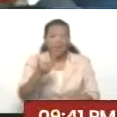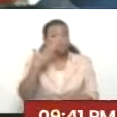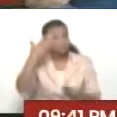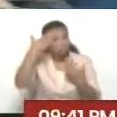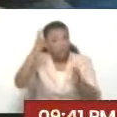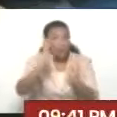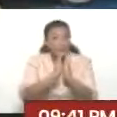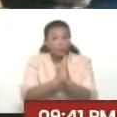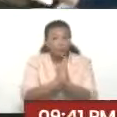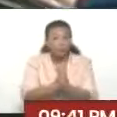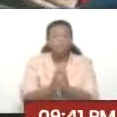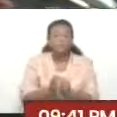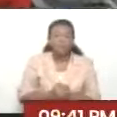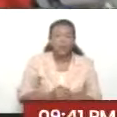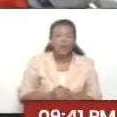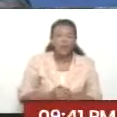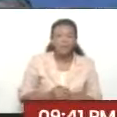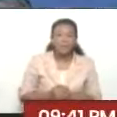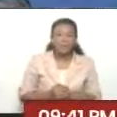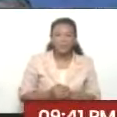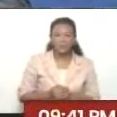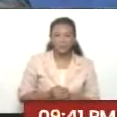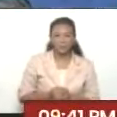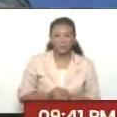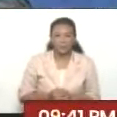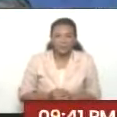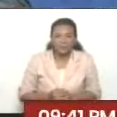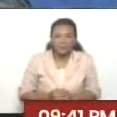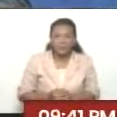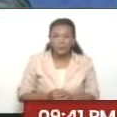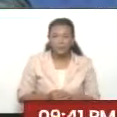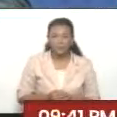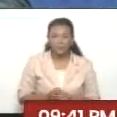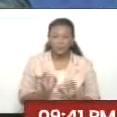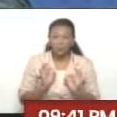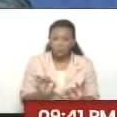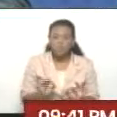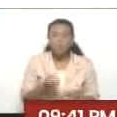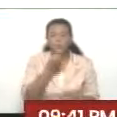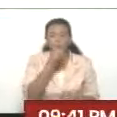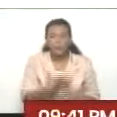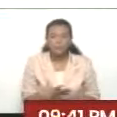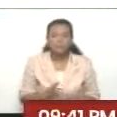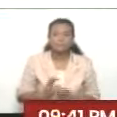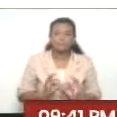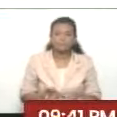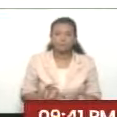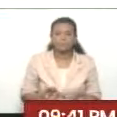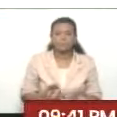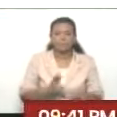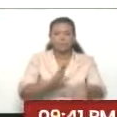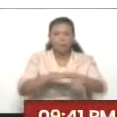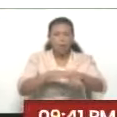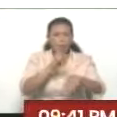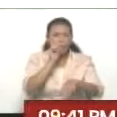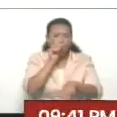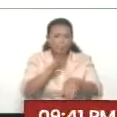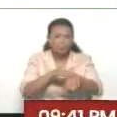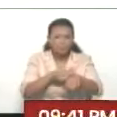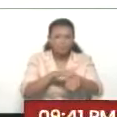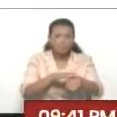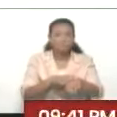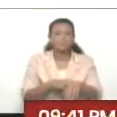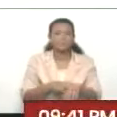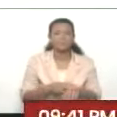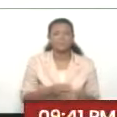allá. ¿Qué por dice, supuesto, Leonel? Aquí lo esperamos. Bueno, mira, Leonel. Hay que hacerlo.